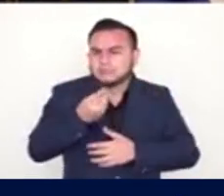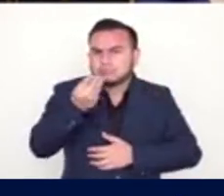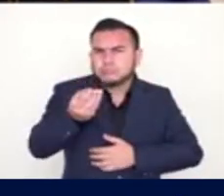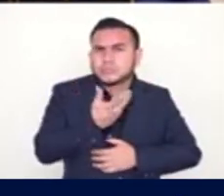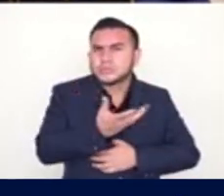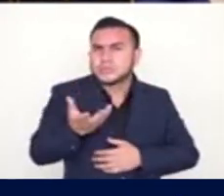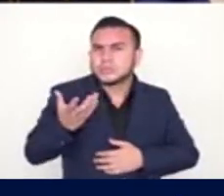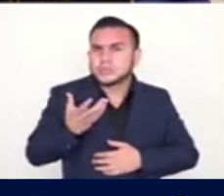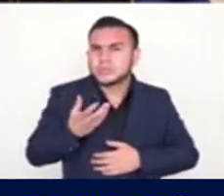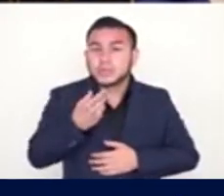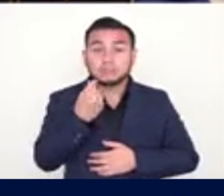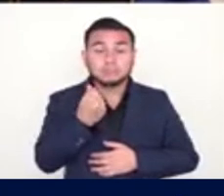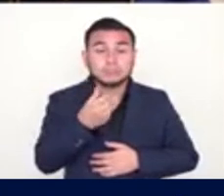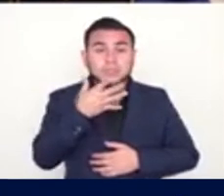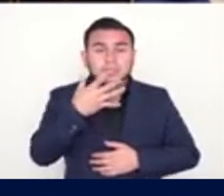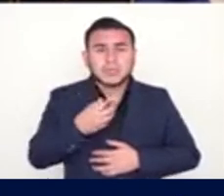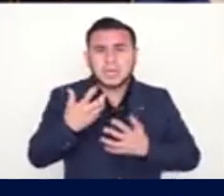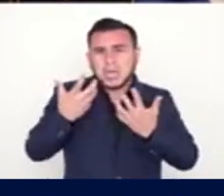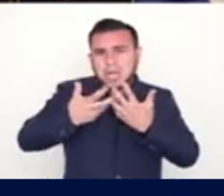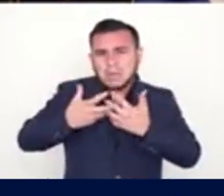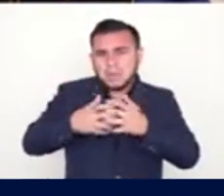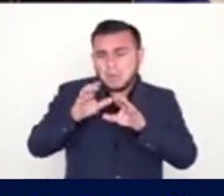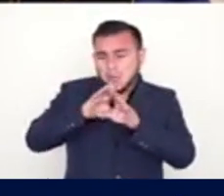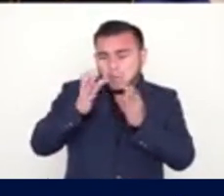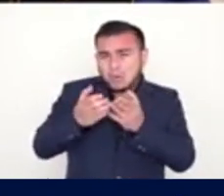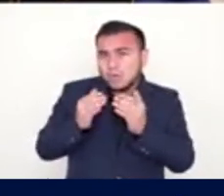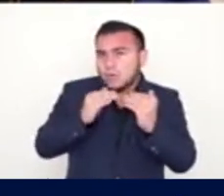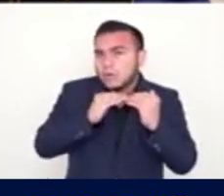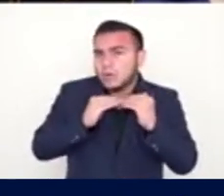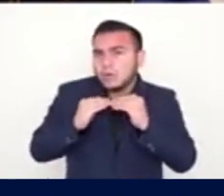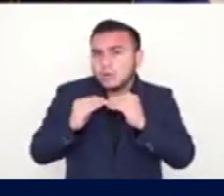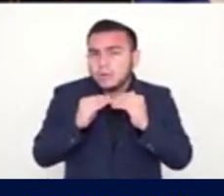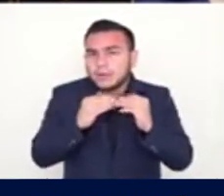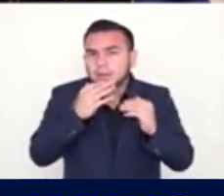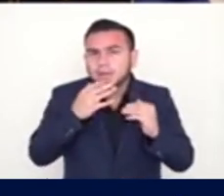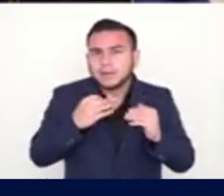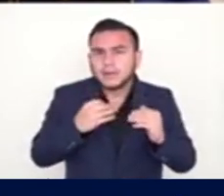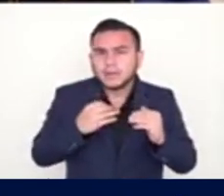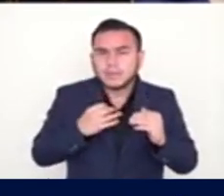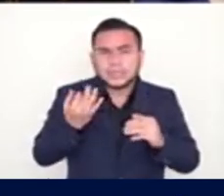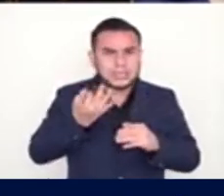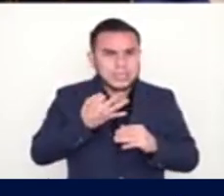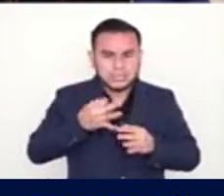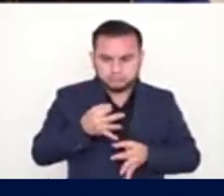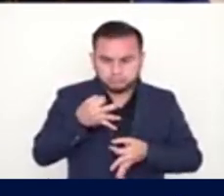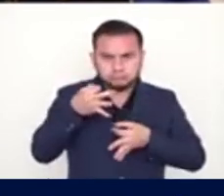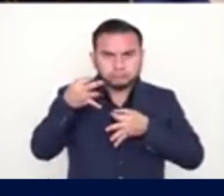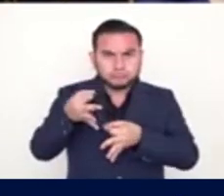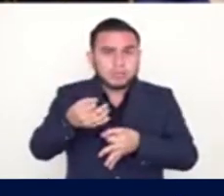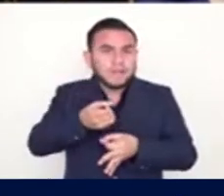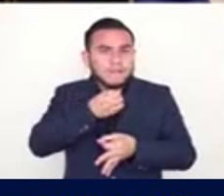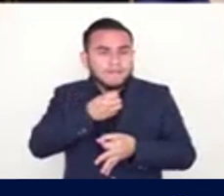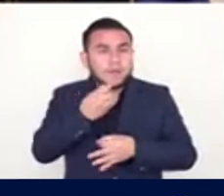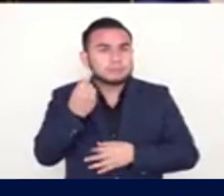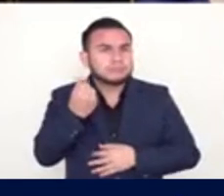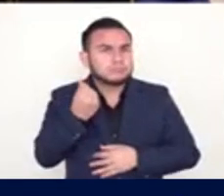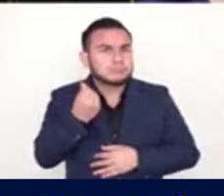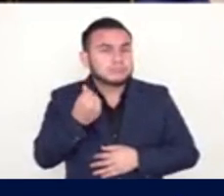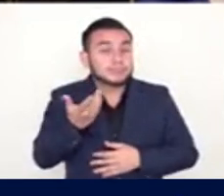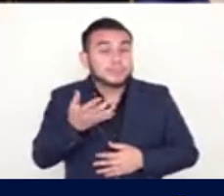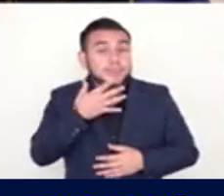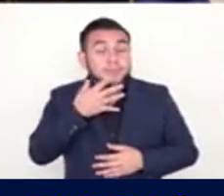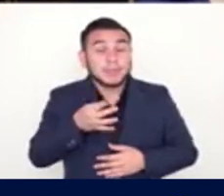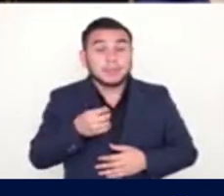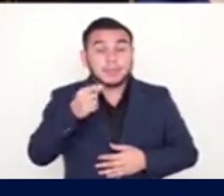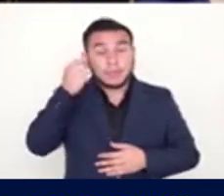ingresos. No hay ninguna empresa en ninguna parte del mundo que esté exenta de entregar sus documentos de ingresos. No la hay,